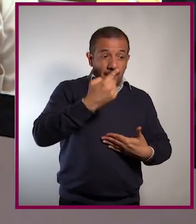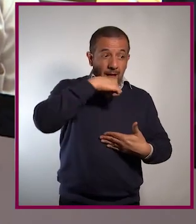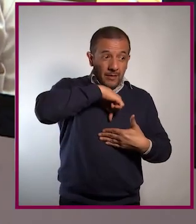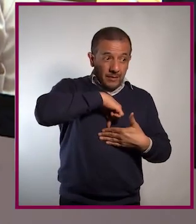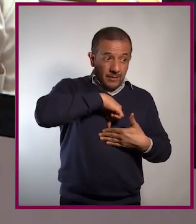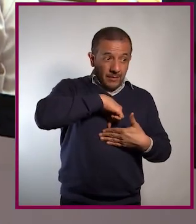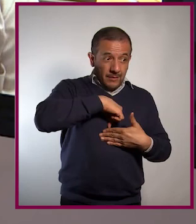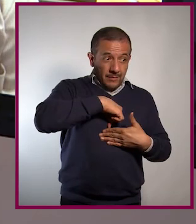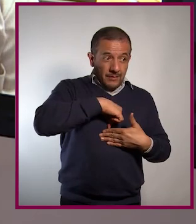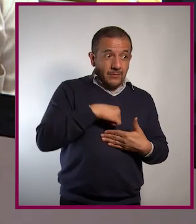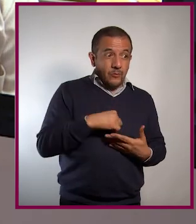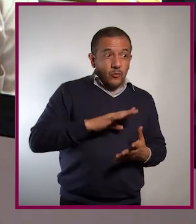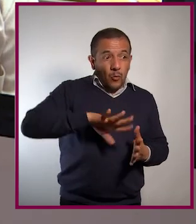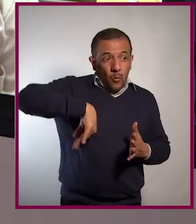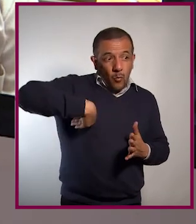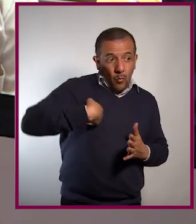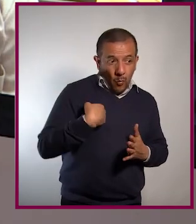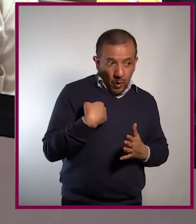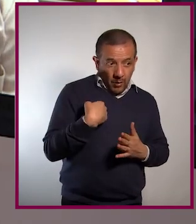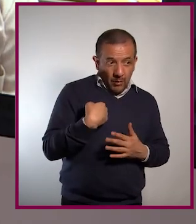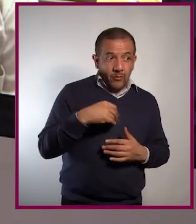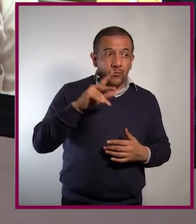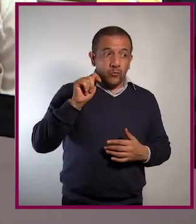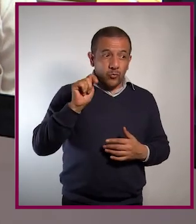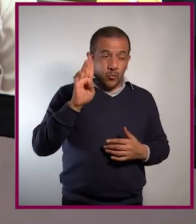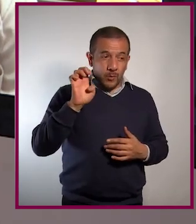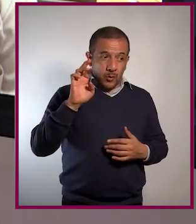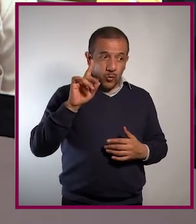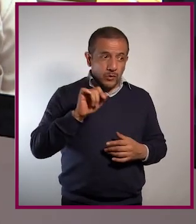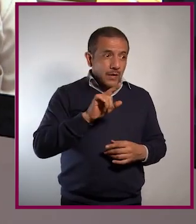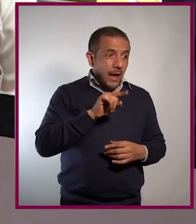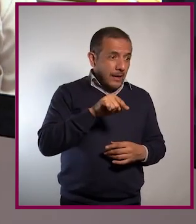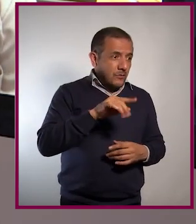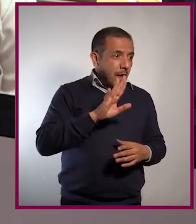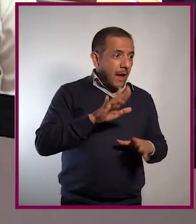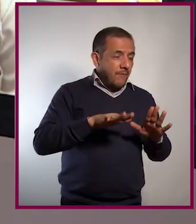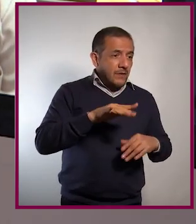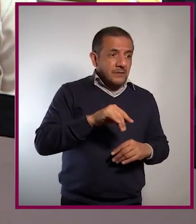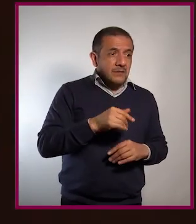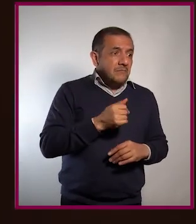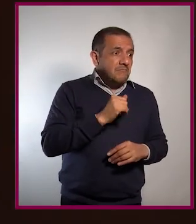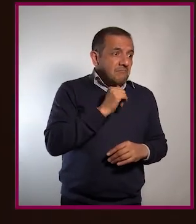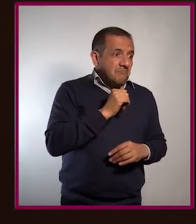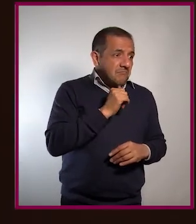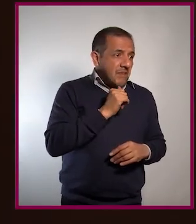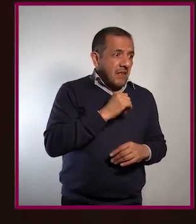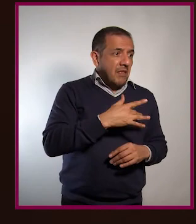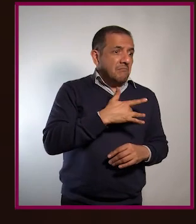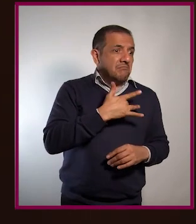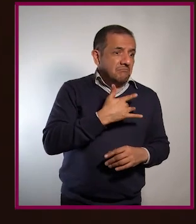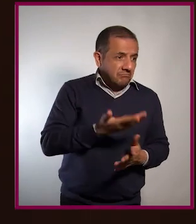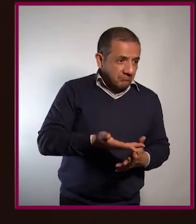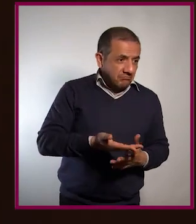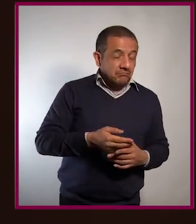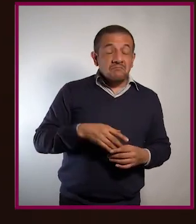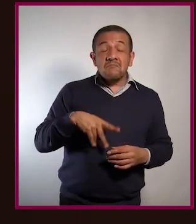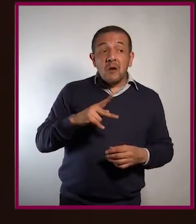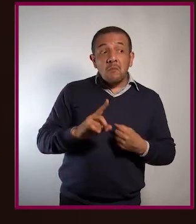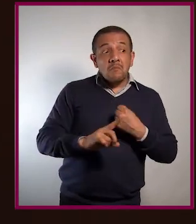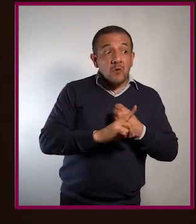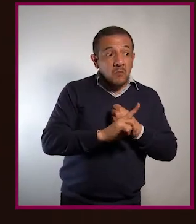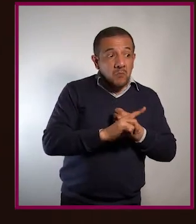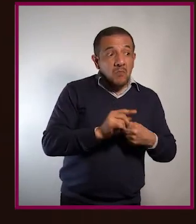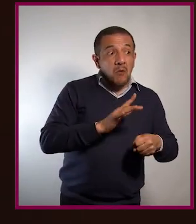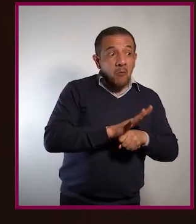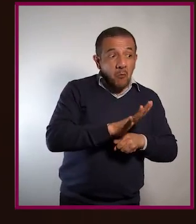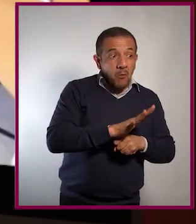tuberculosis latente nunca van a desarrollar síntomas. Pero, ¿cuál es el problema? El